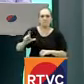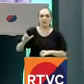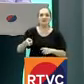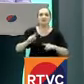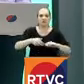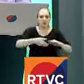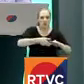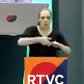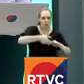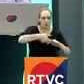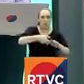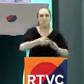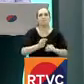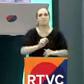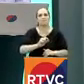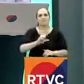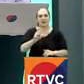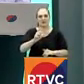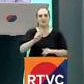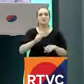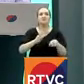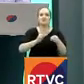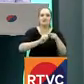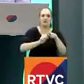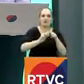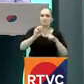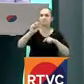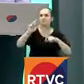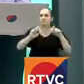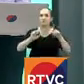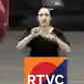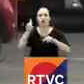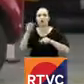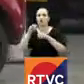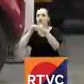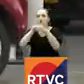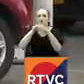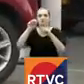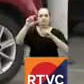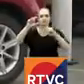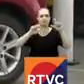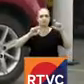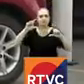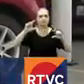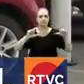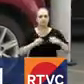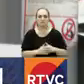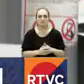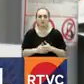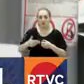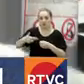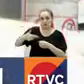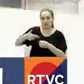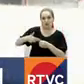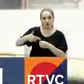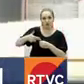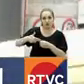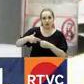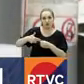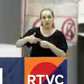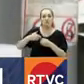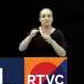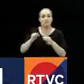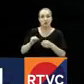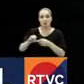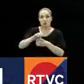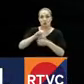y pasajes de transporte público en algunas ciudades de Colombia. El precio promedio de la gasolina para las 13 ciudades principales